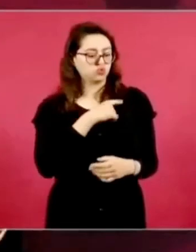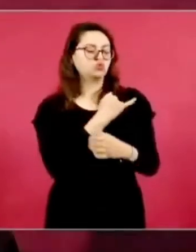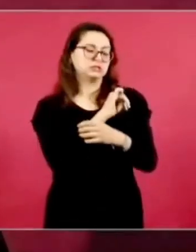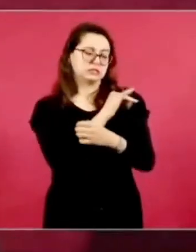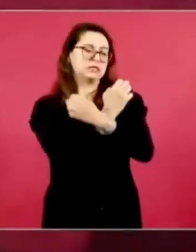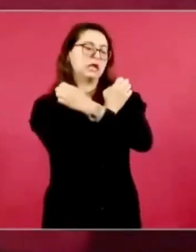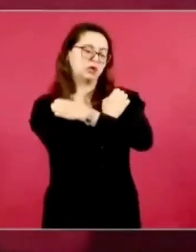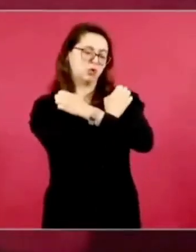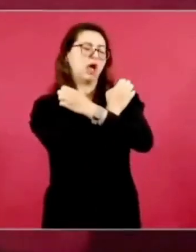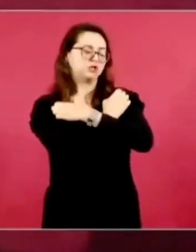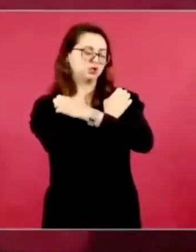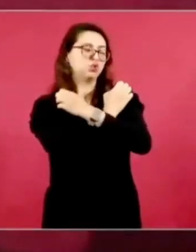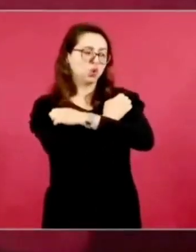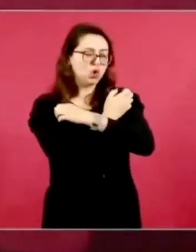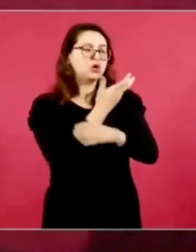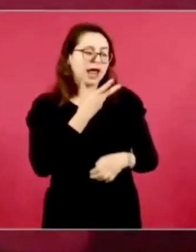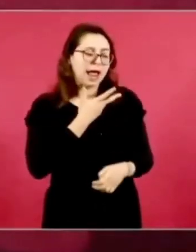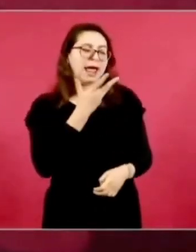educados